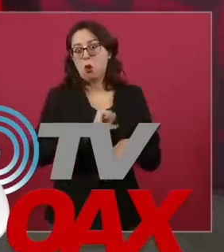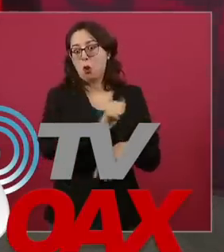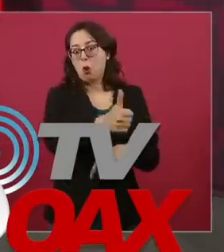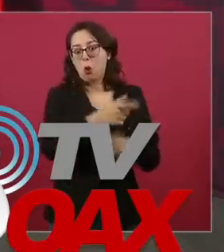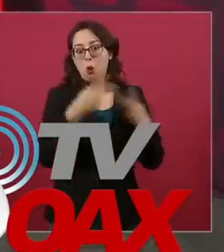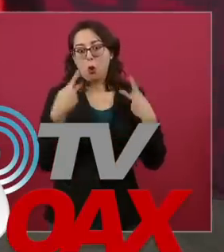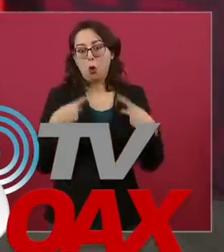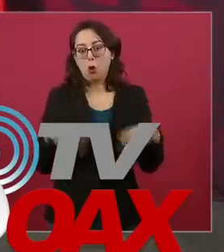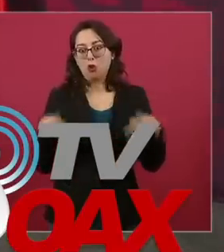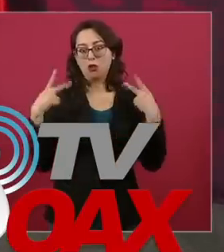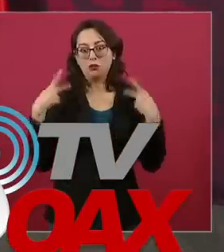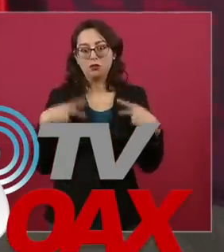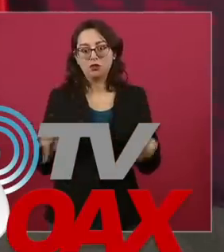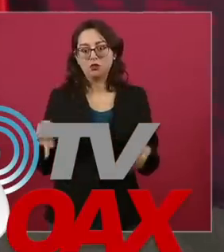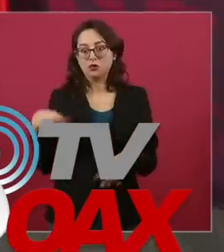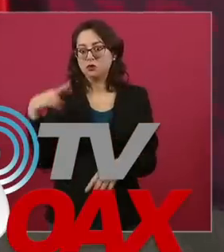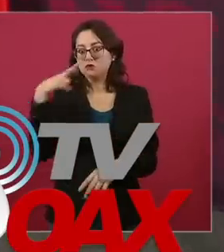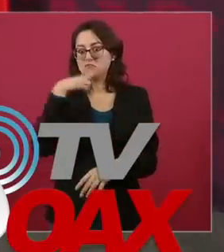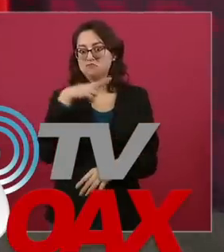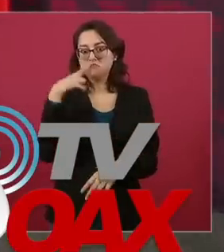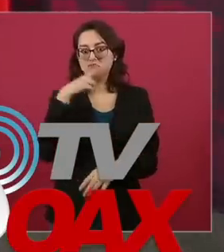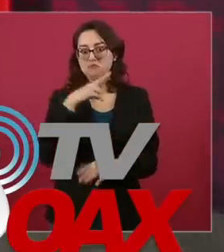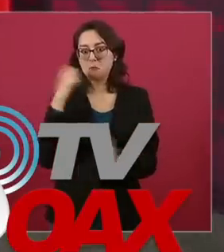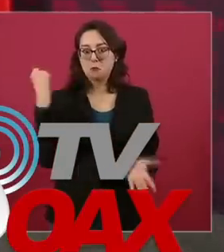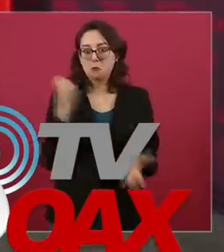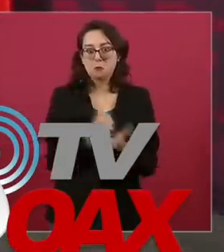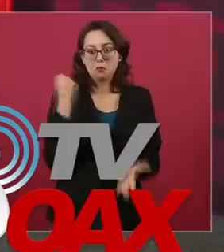¿Cómo hay coyotes,